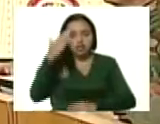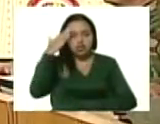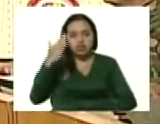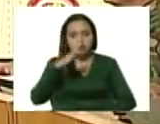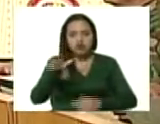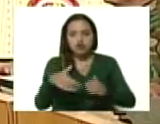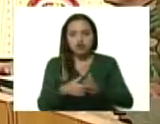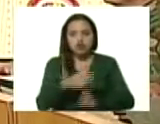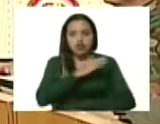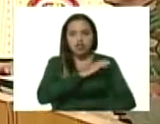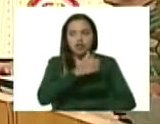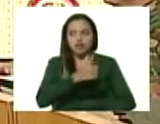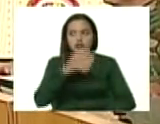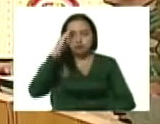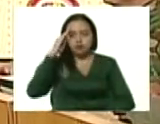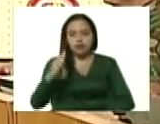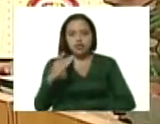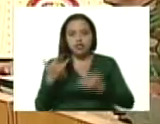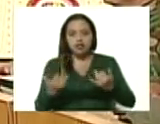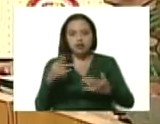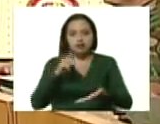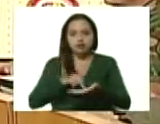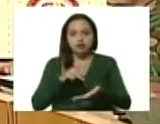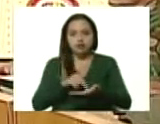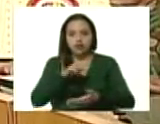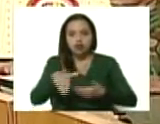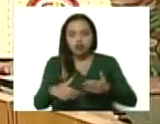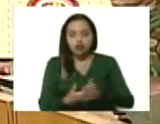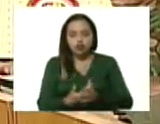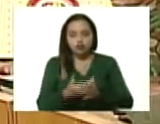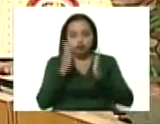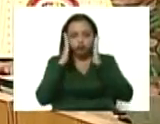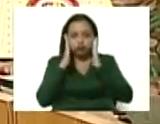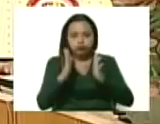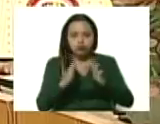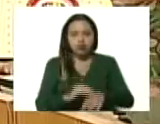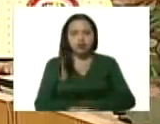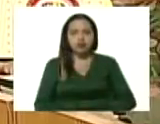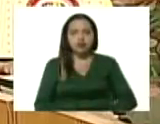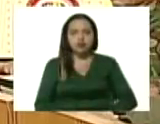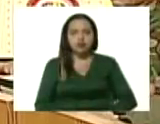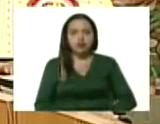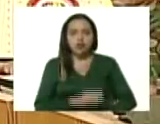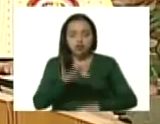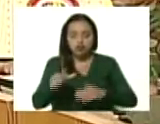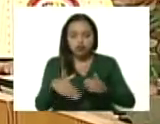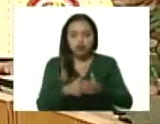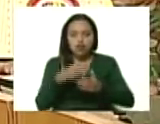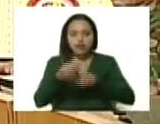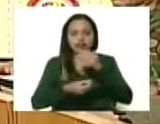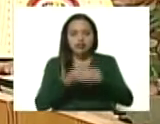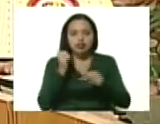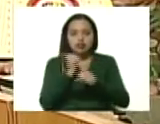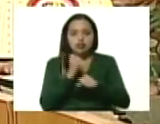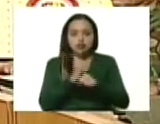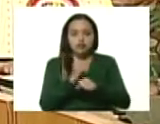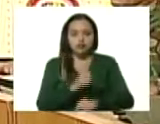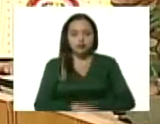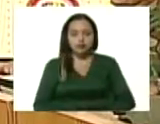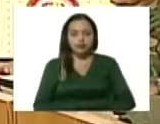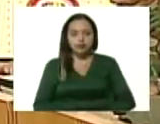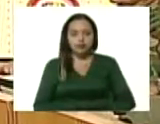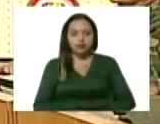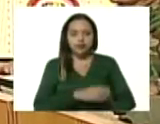militares presentes, quiero saludarlos porque todos están concentrados, todos andan haciendo su trabajo. Al general en